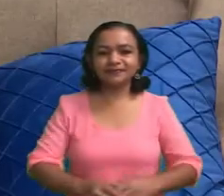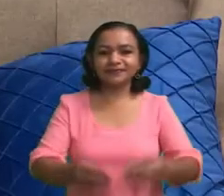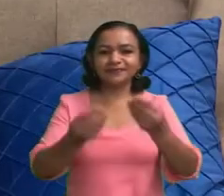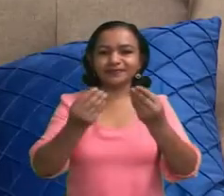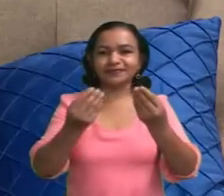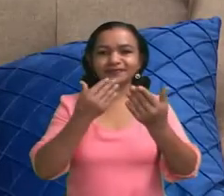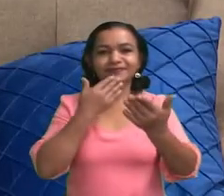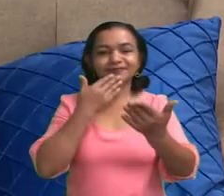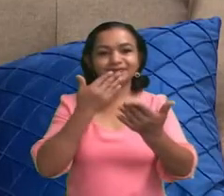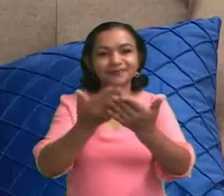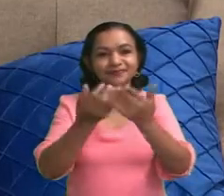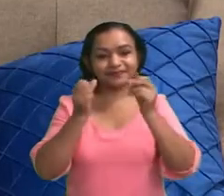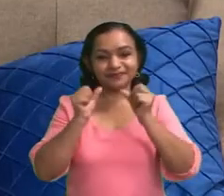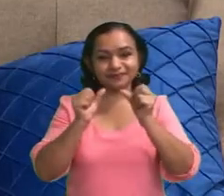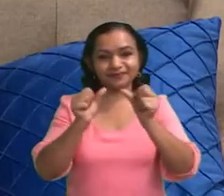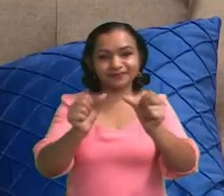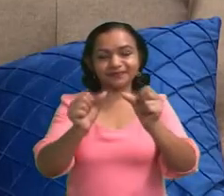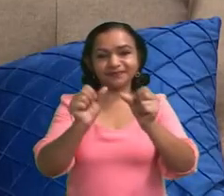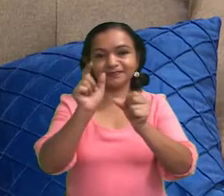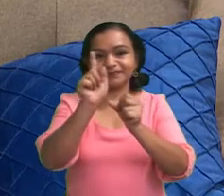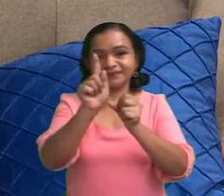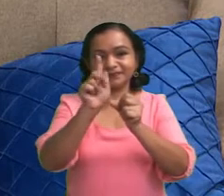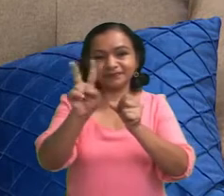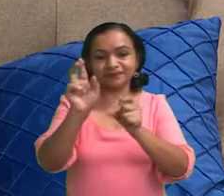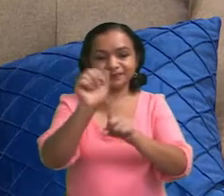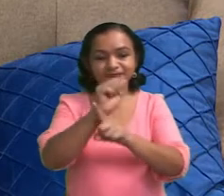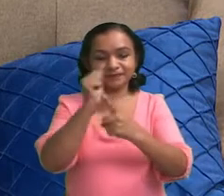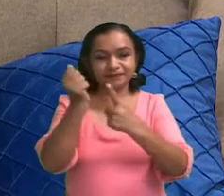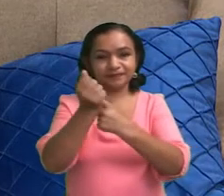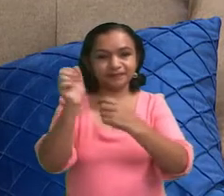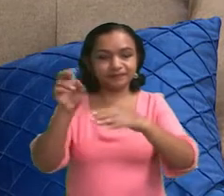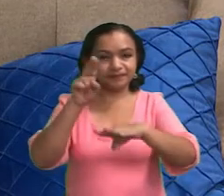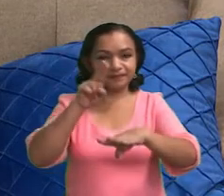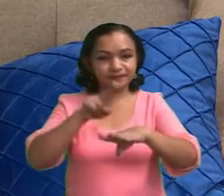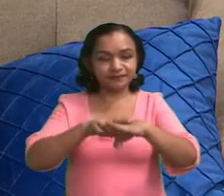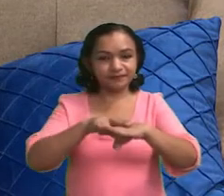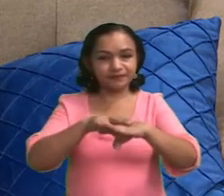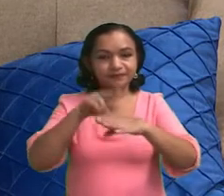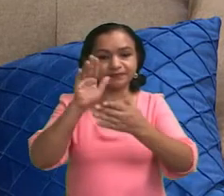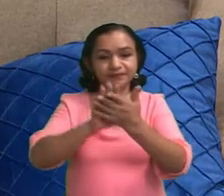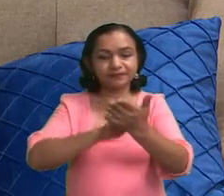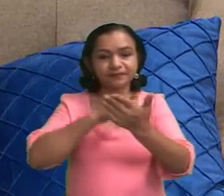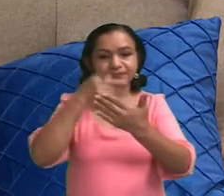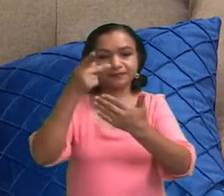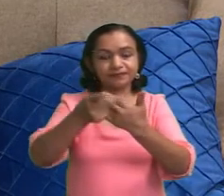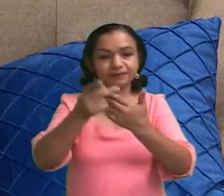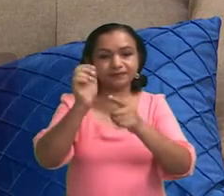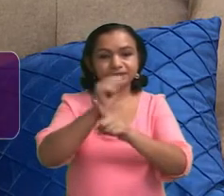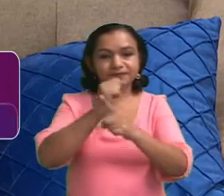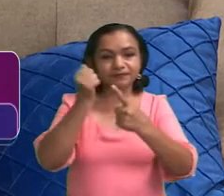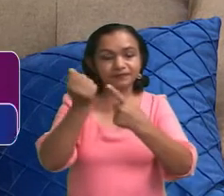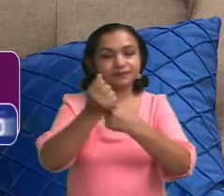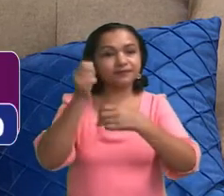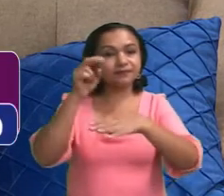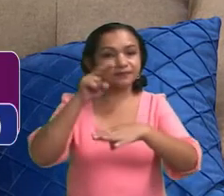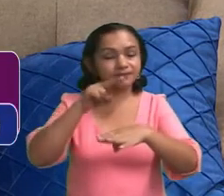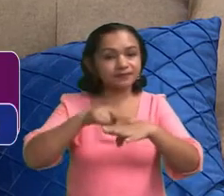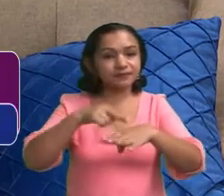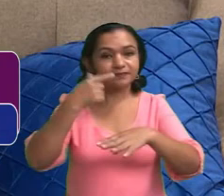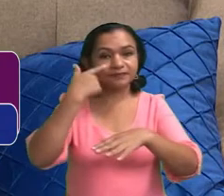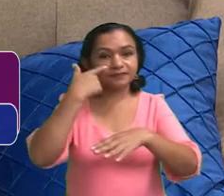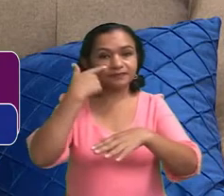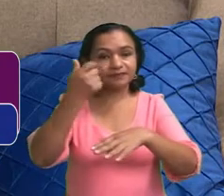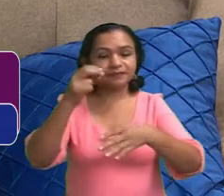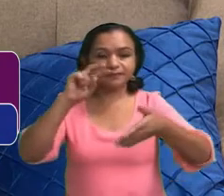Muchísimas gracias por continuar en sintonía de Canal Parlamentario. Muchísimas gracias por continuar acompañándonos en su programa desde el Parlamento. Una oportunidad para conocer lo que